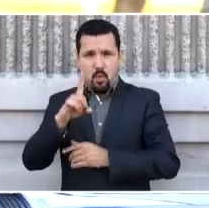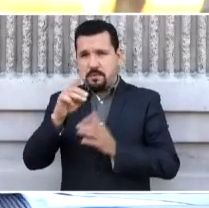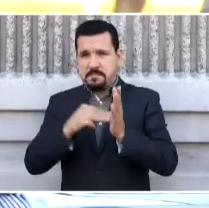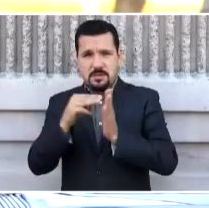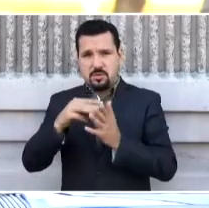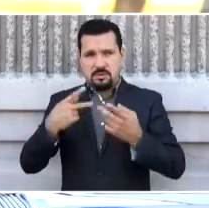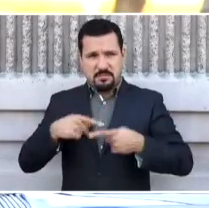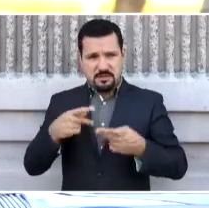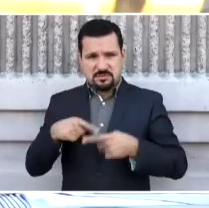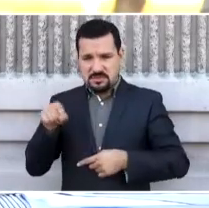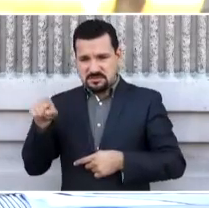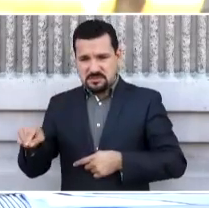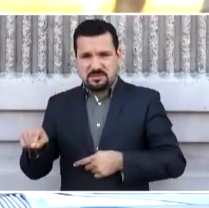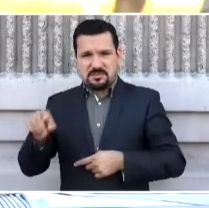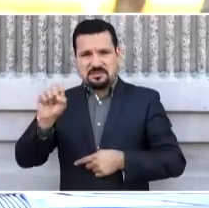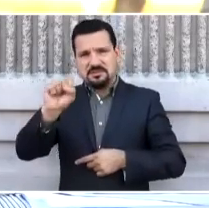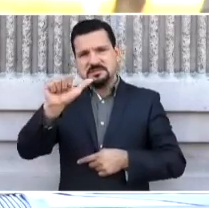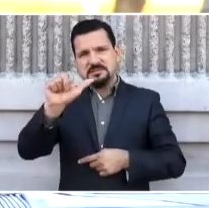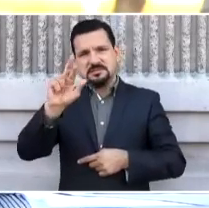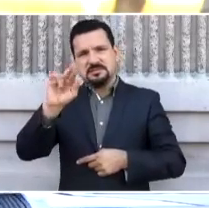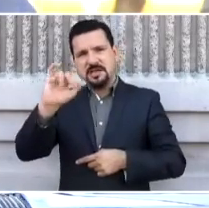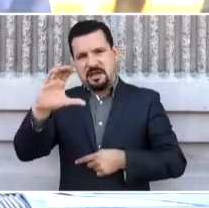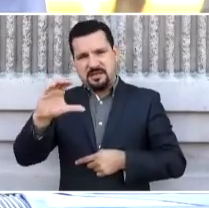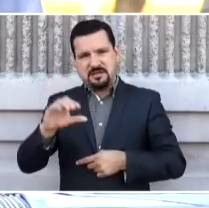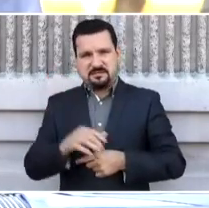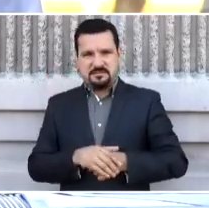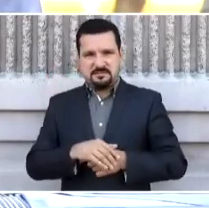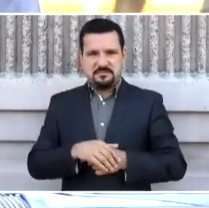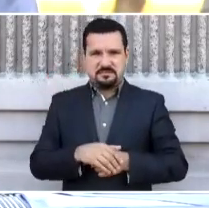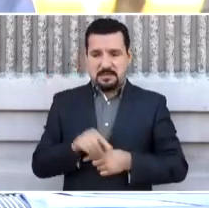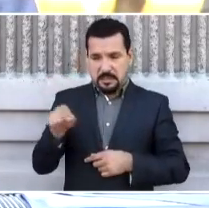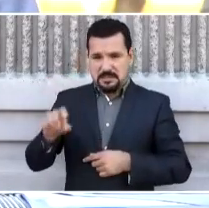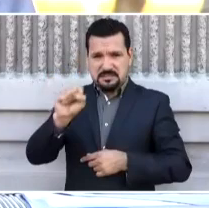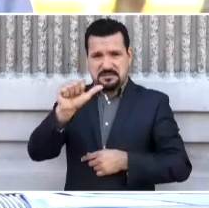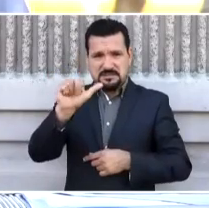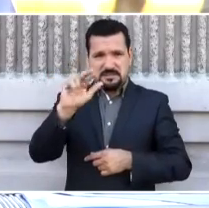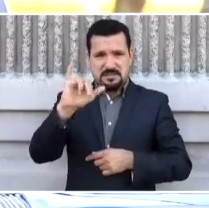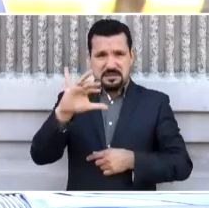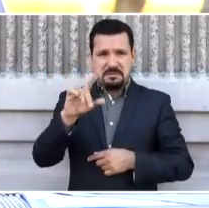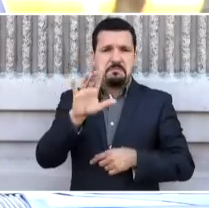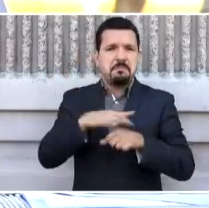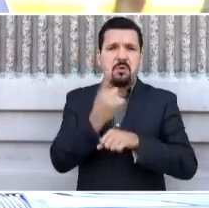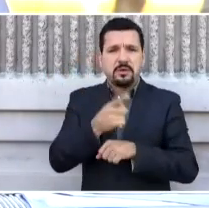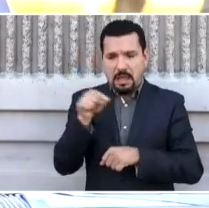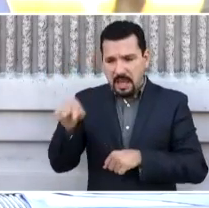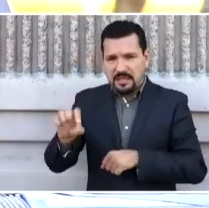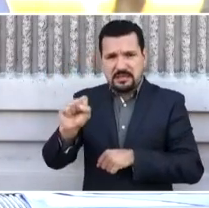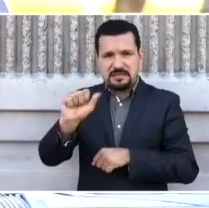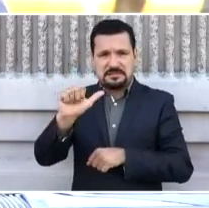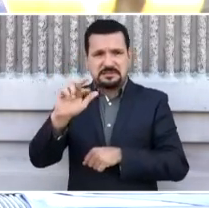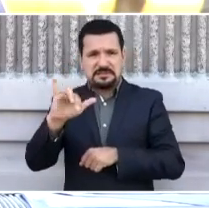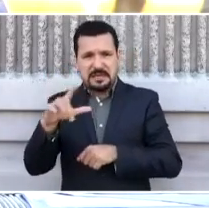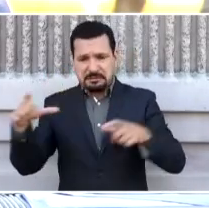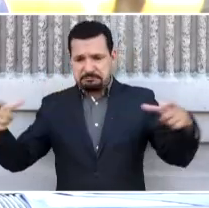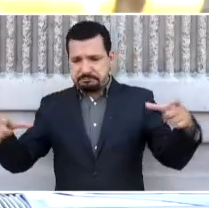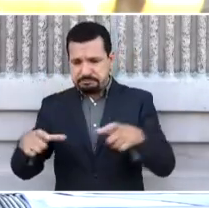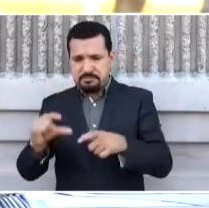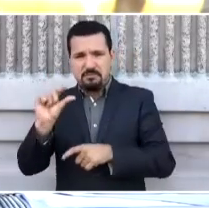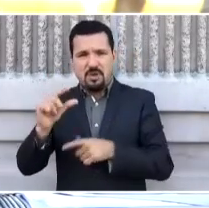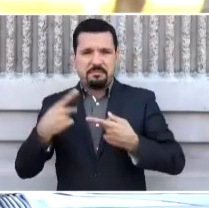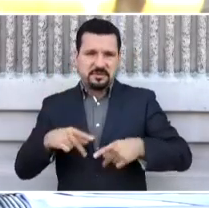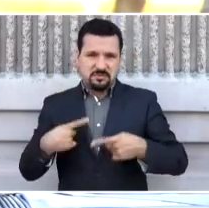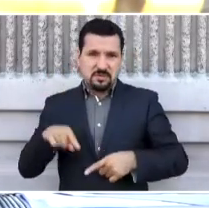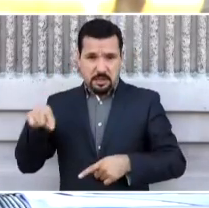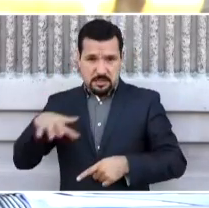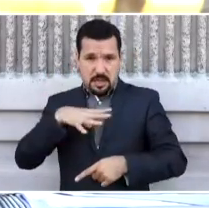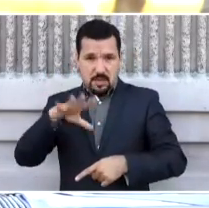expresa, es Zarik. ¿Por qué? Porque Zarik tiene una población muy pequeña y ha tenido 4